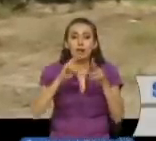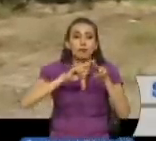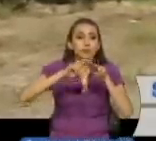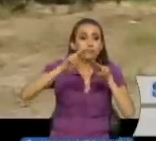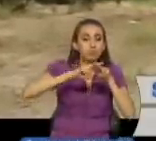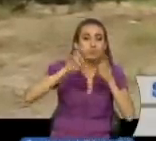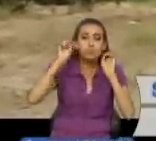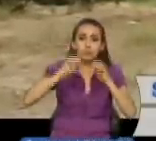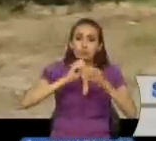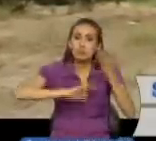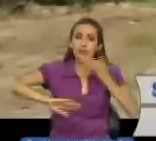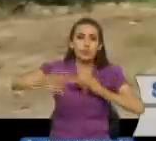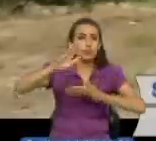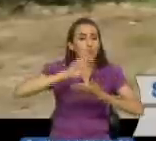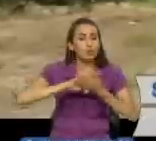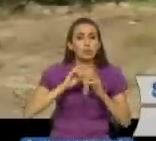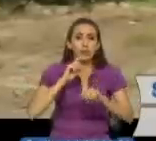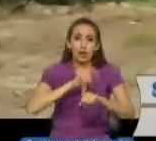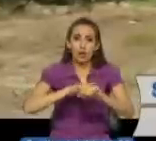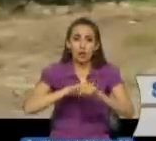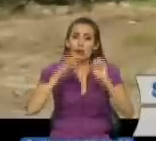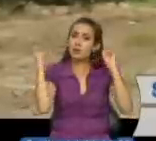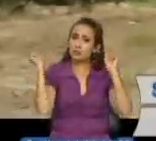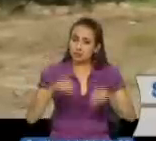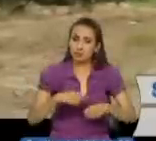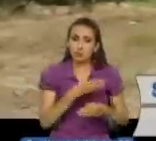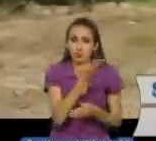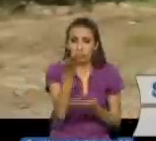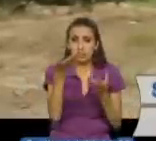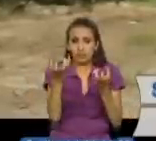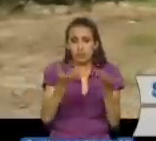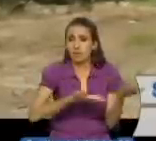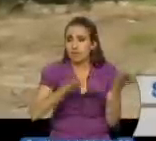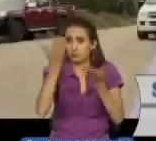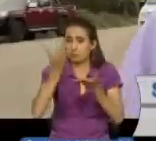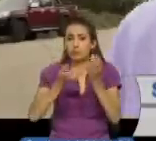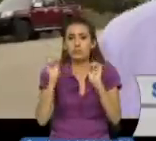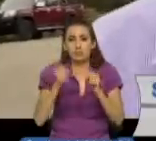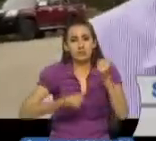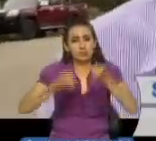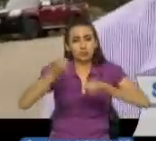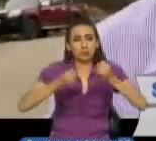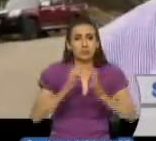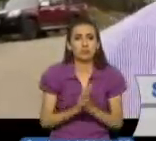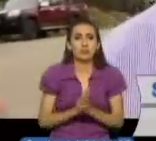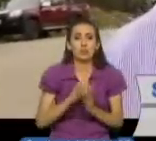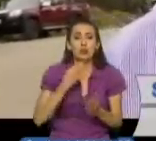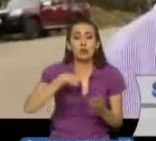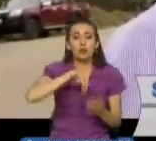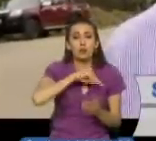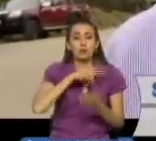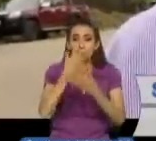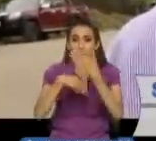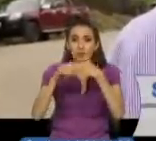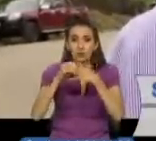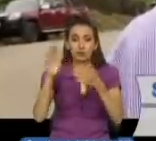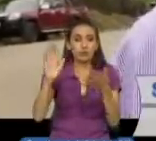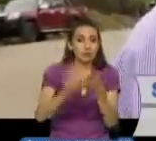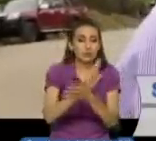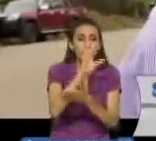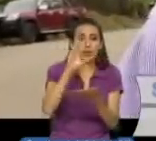todo carro a tod hora que usted se se quiera viajar hay hay vehículo nuestros hijos que van a escuela el